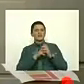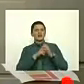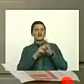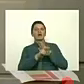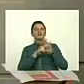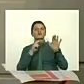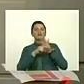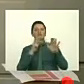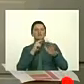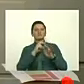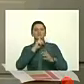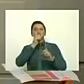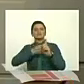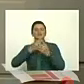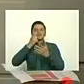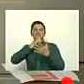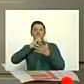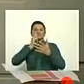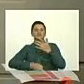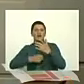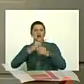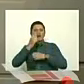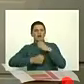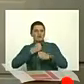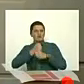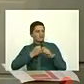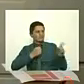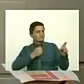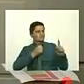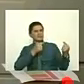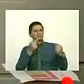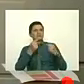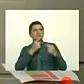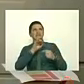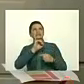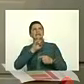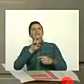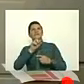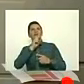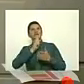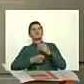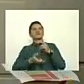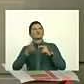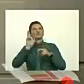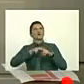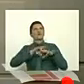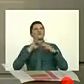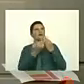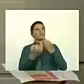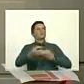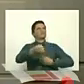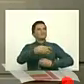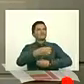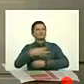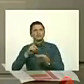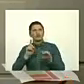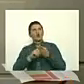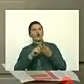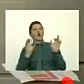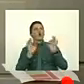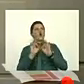actual, todo este tema de discusión actual de si el IVA, la canasta básica familiar y si se eleva o no se eleva el